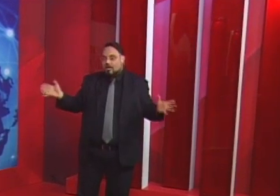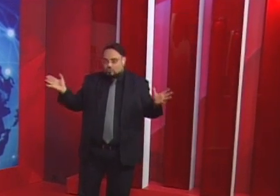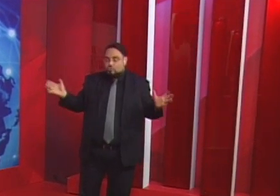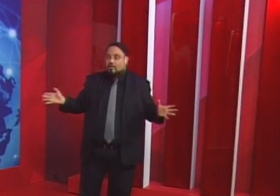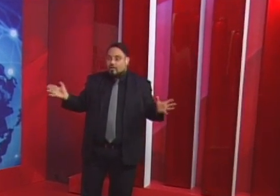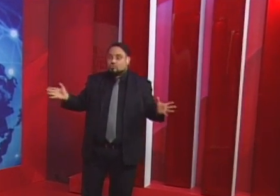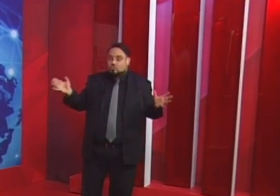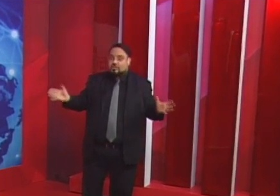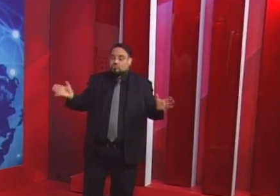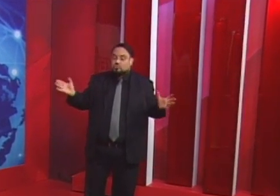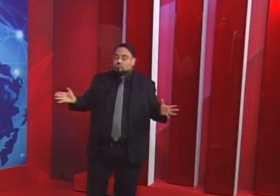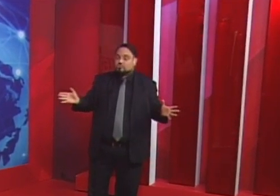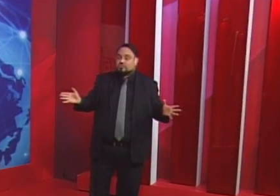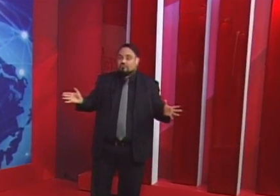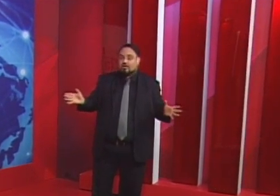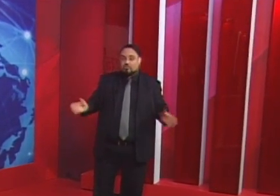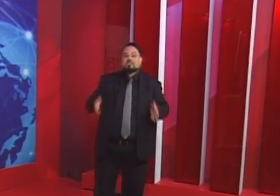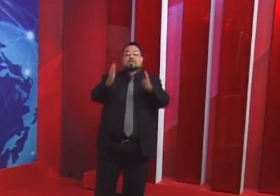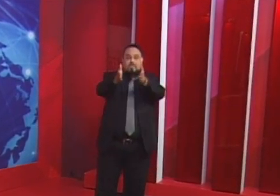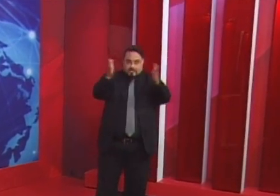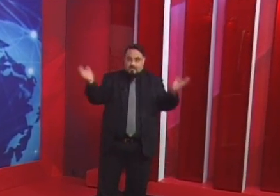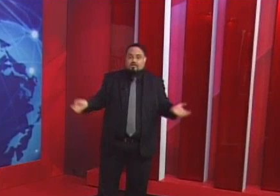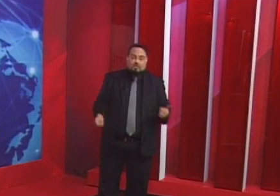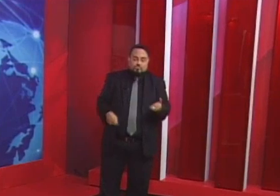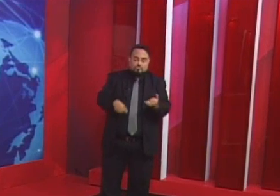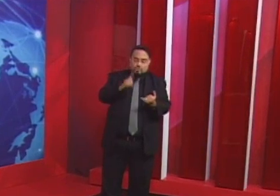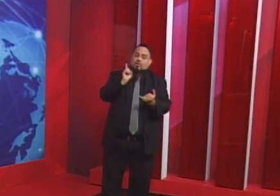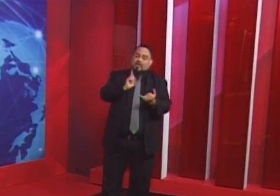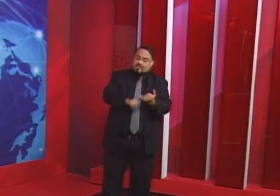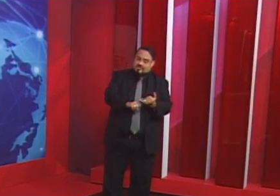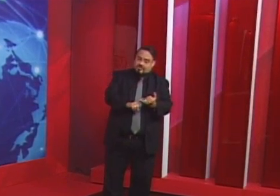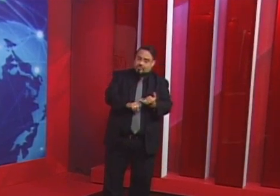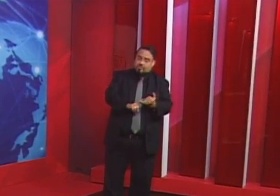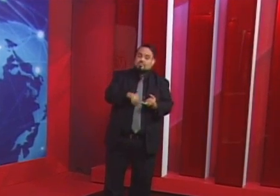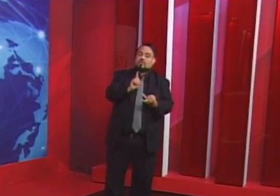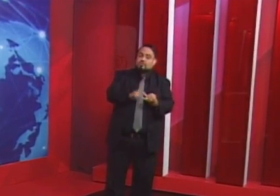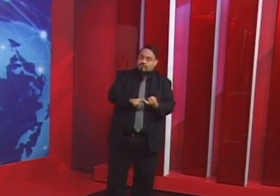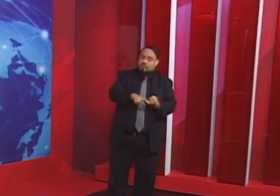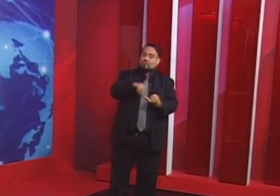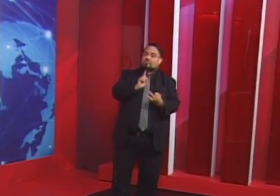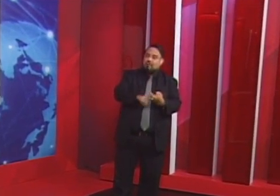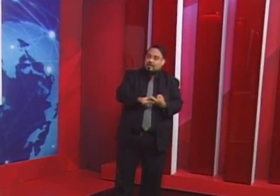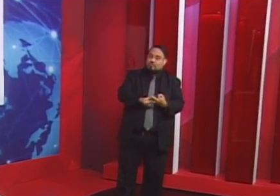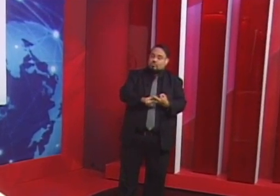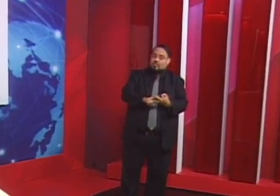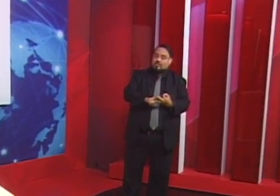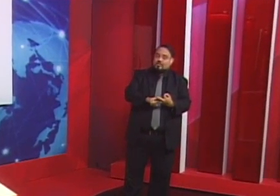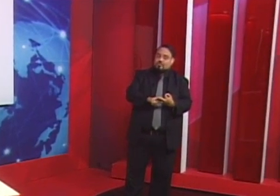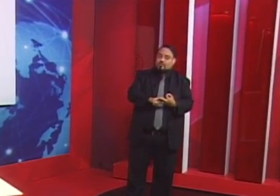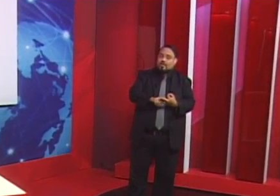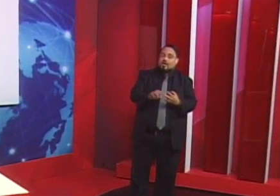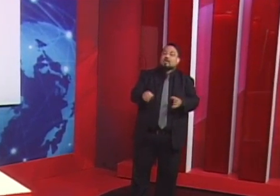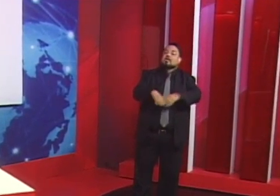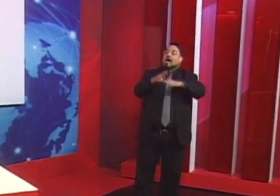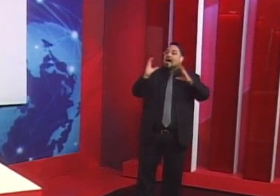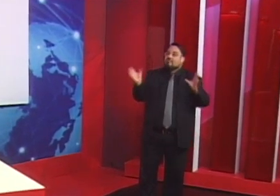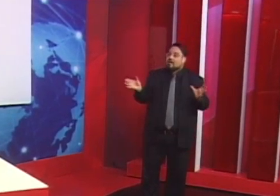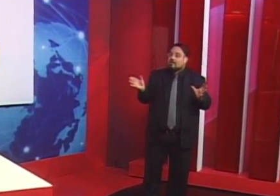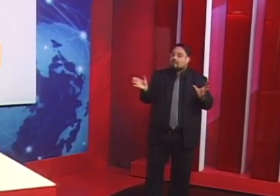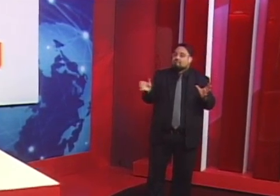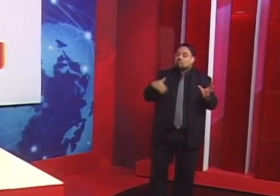a los ciudadanos son estos justos y trabajadores ya quisiera verlos yo en ese estado de miedo de terror pánico colectivo que hay